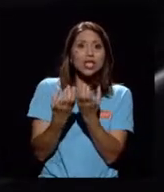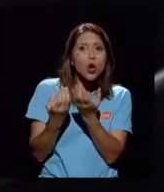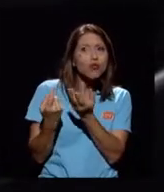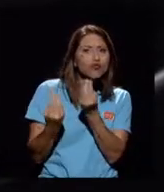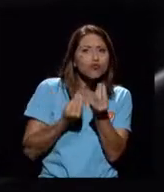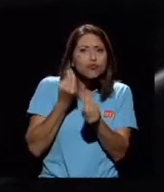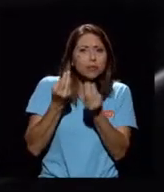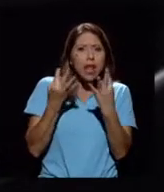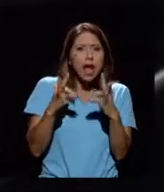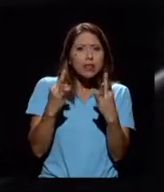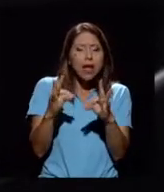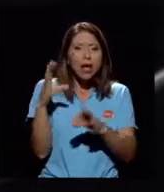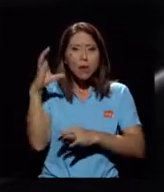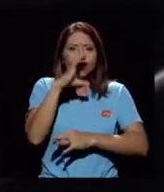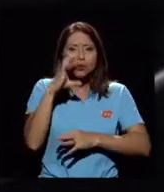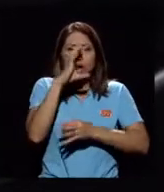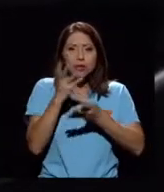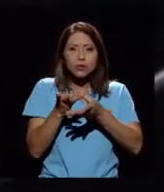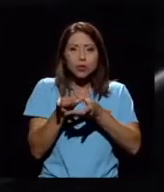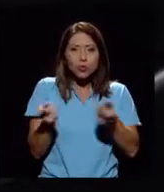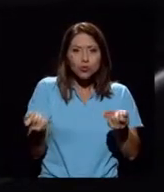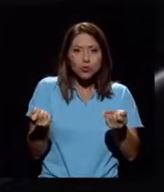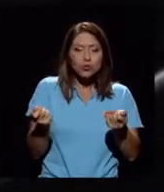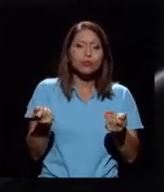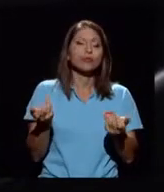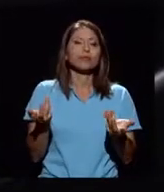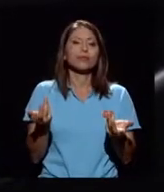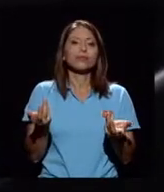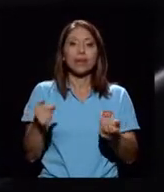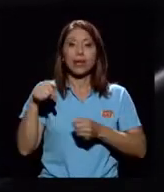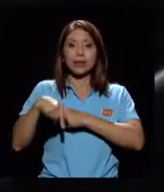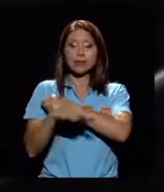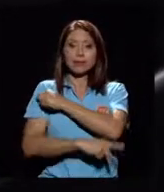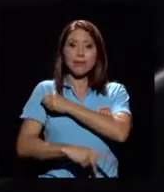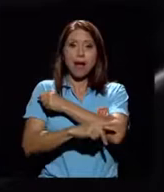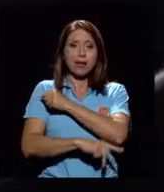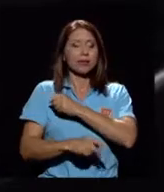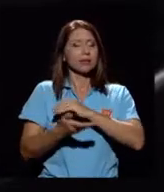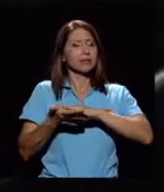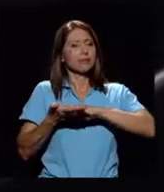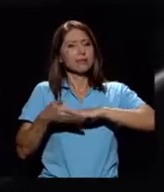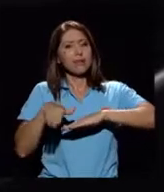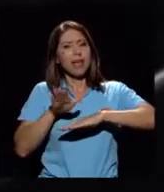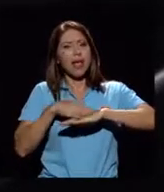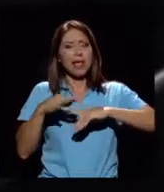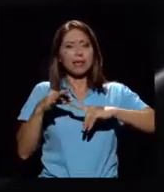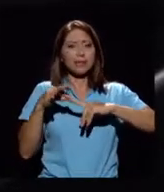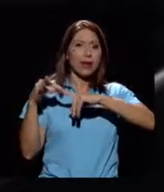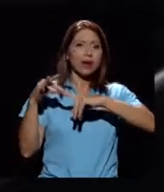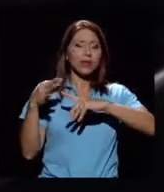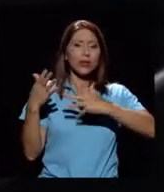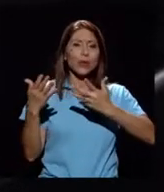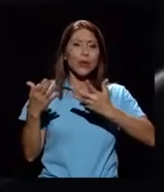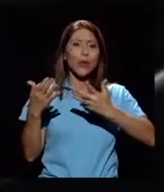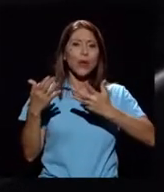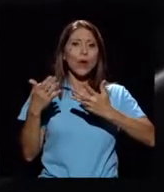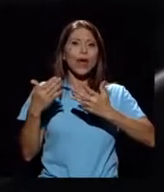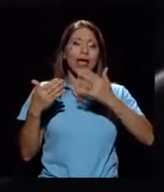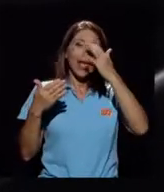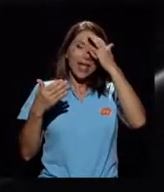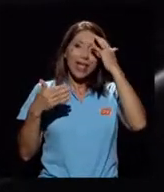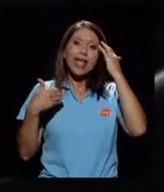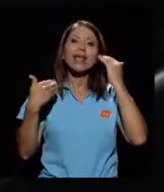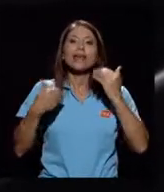país es me parece experto en cada cierto tiempo en solución o logos